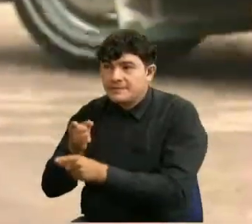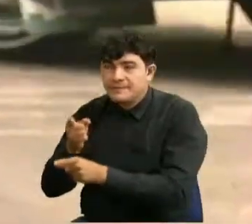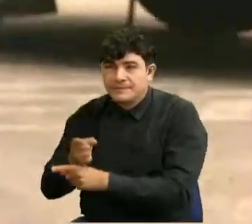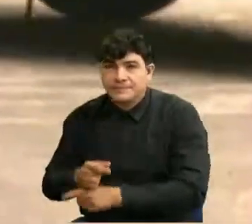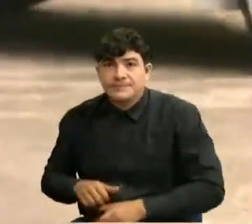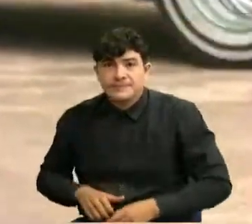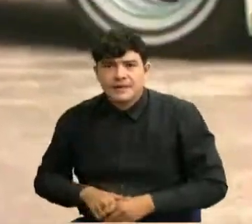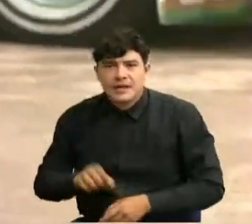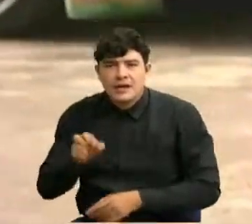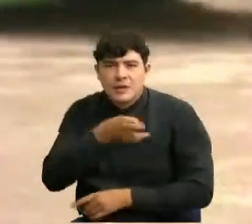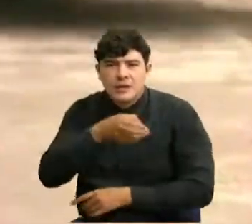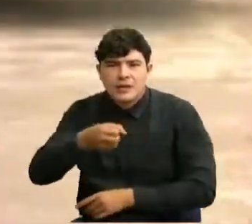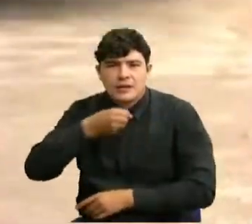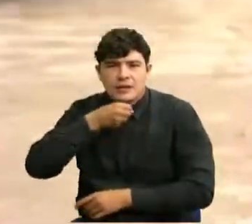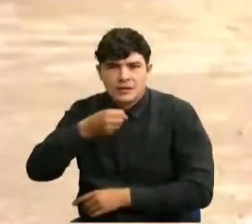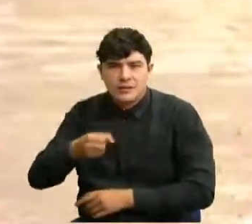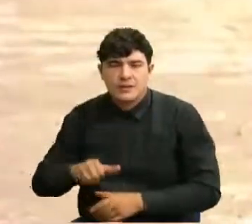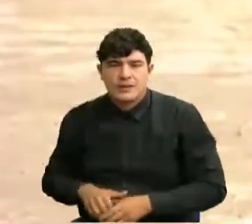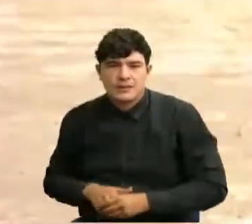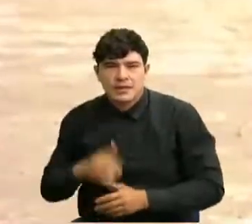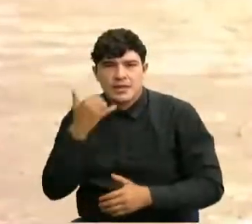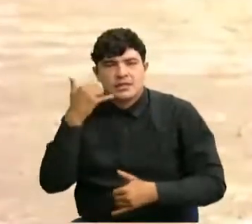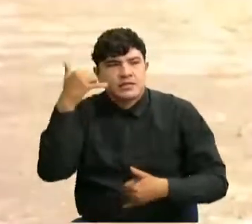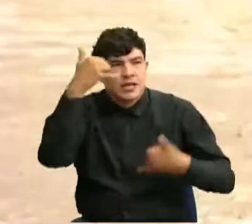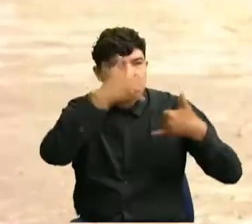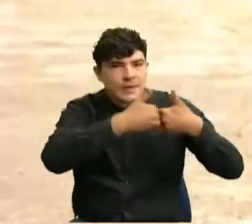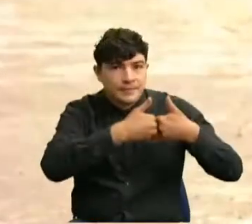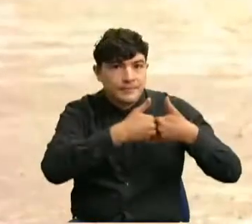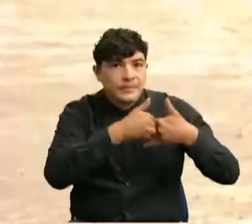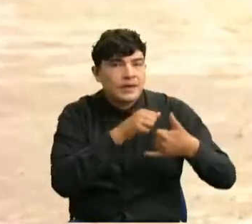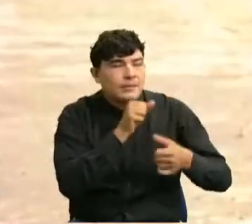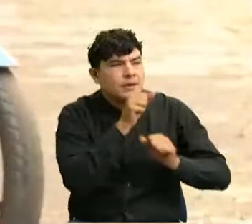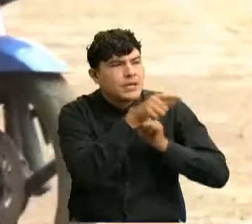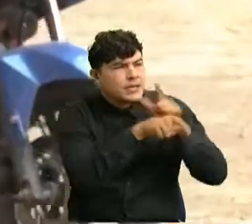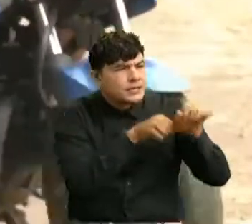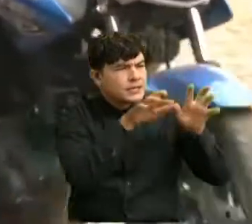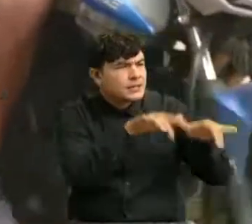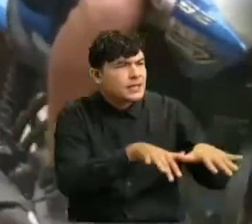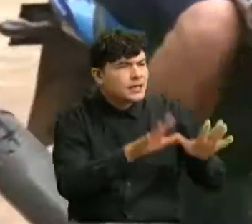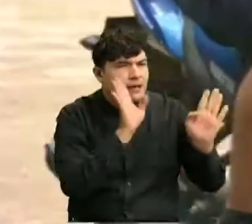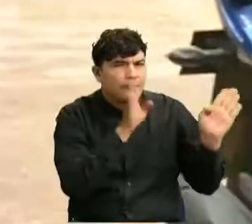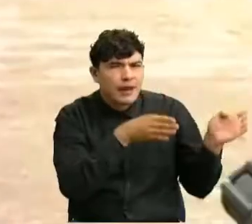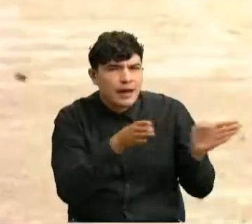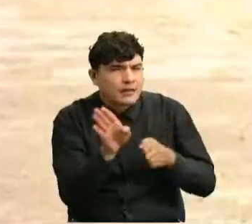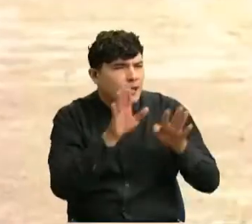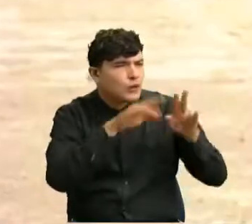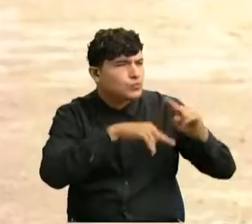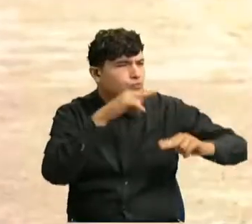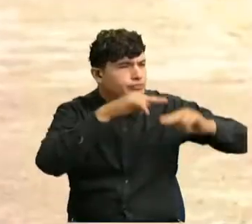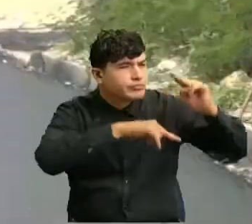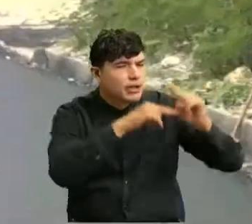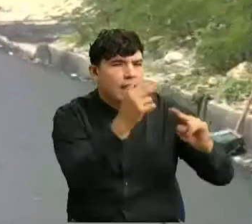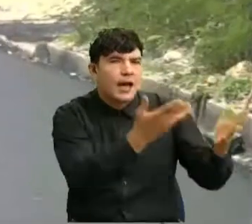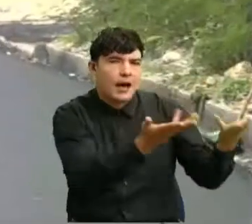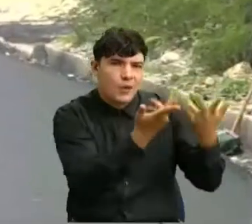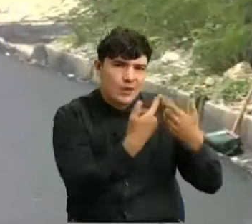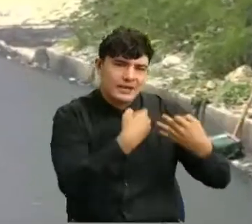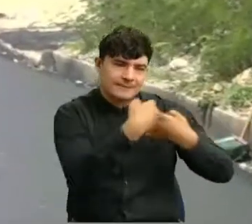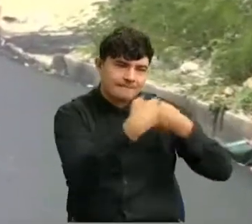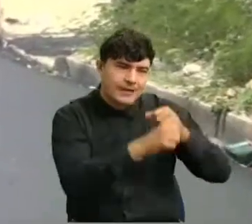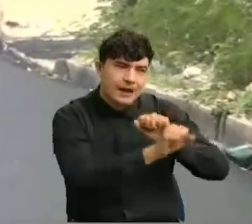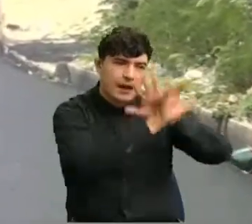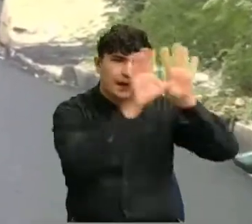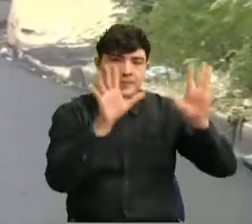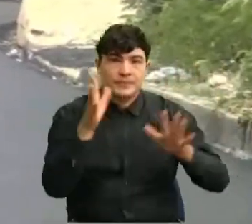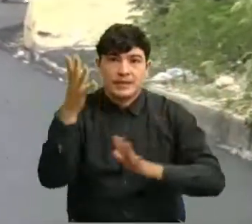directamente con la Secretaría de Infraestructura, quien nos informó todo el plan de pavimentación que tienen pensado para la ciudad de Cúcuta. 5.200 millones